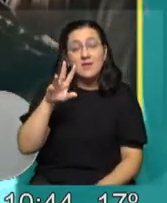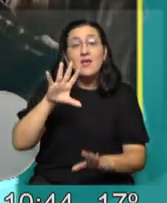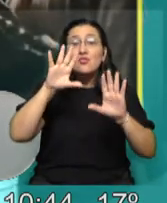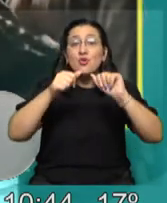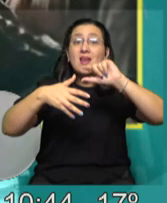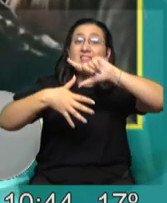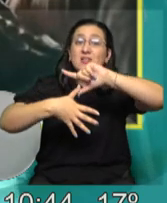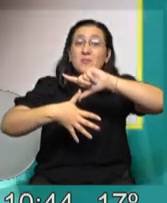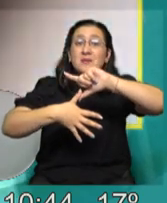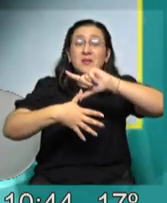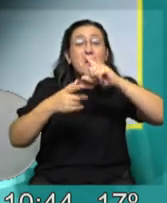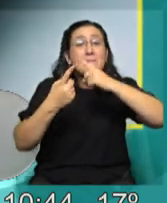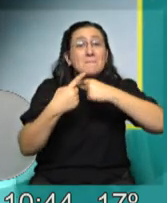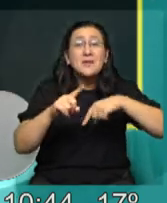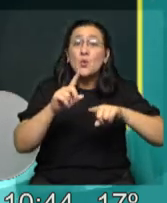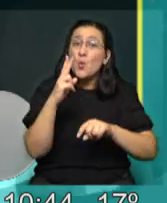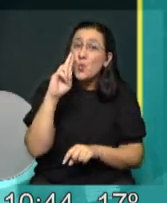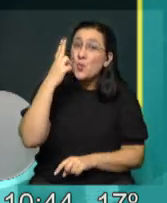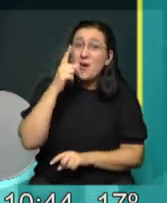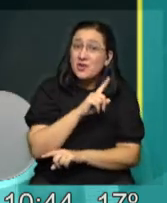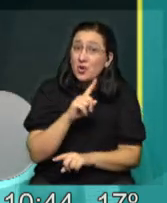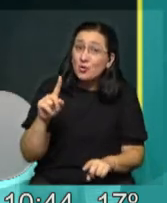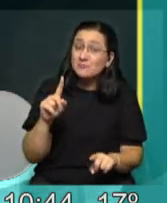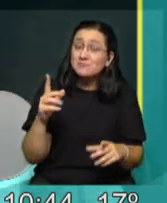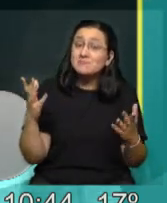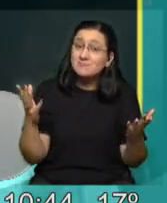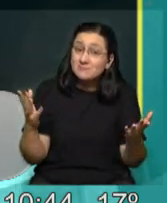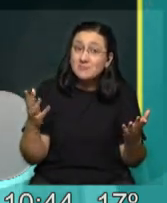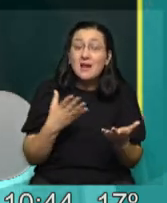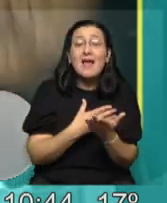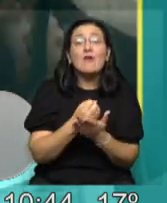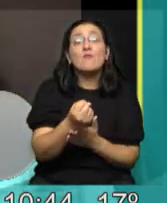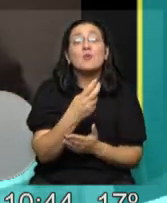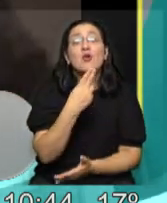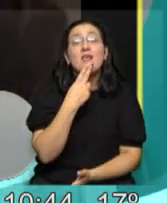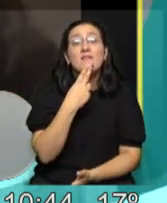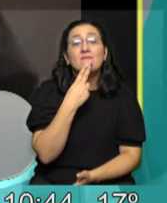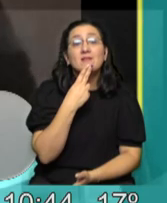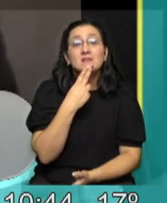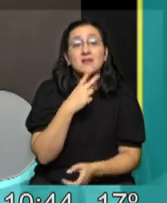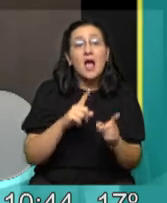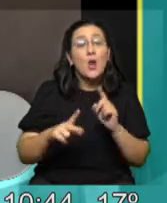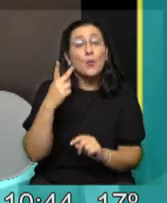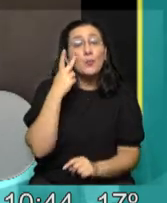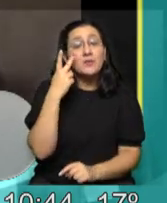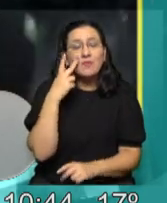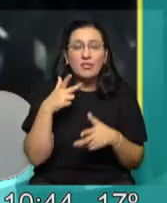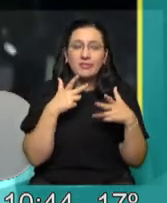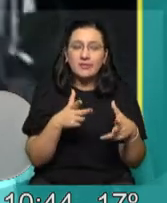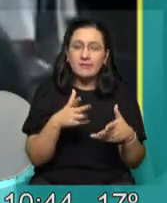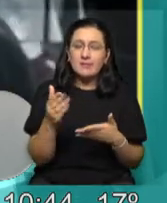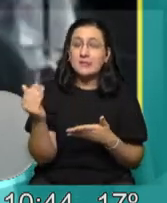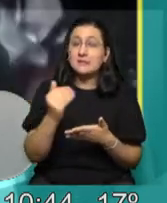no. Menos Uruguay. ¿Y cómo la vemos? La compró Netflix. Algún vivo dijo, che,